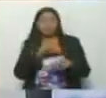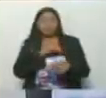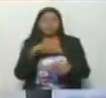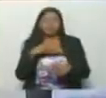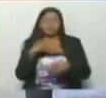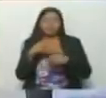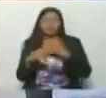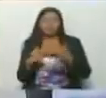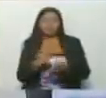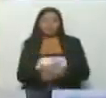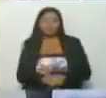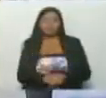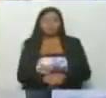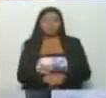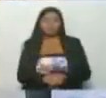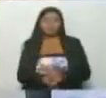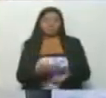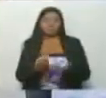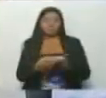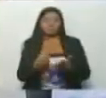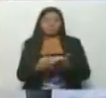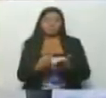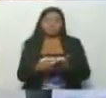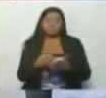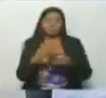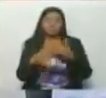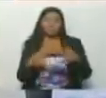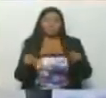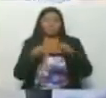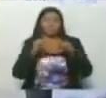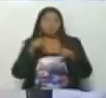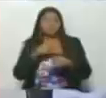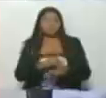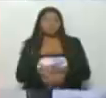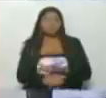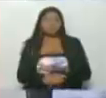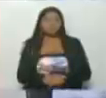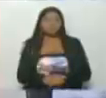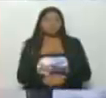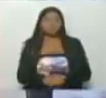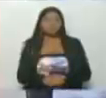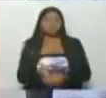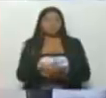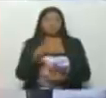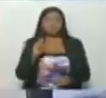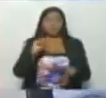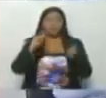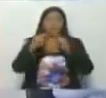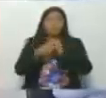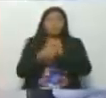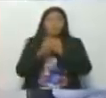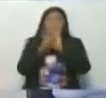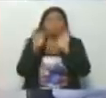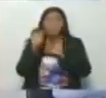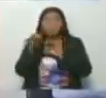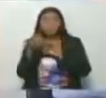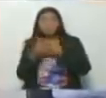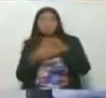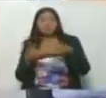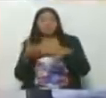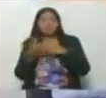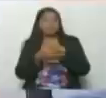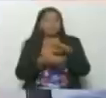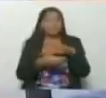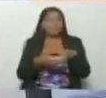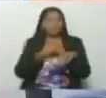éstos realicen sus inversiones eso fue siempre así por 100 años eso cambió con motivo esta crisis y el desafío nuestro es